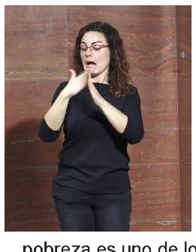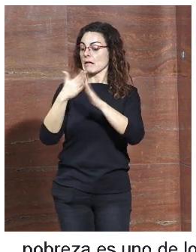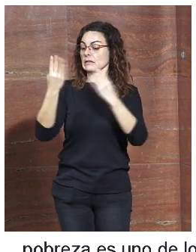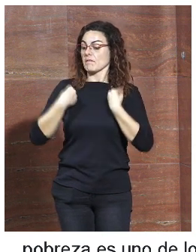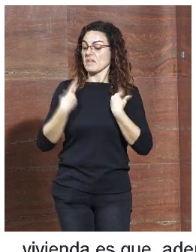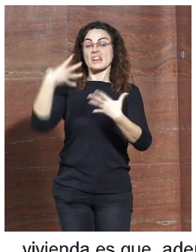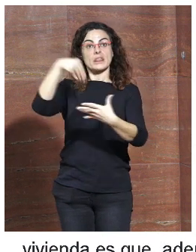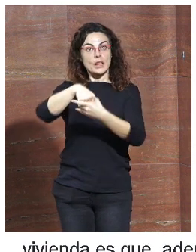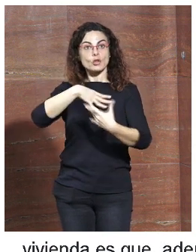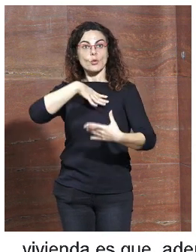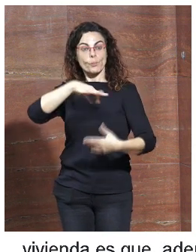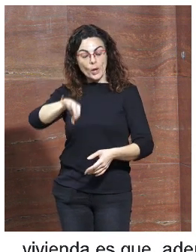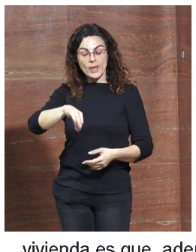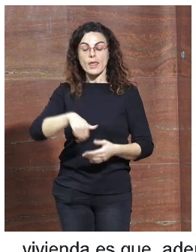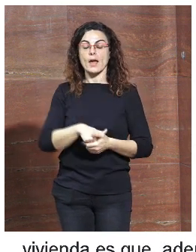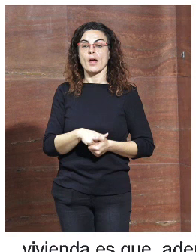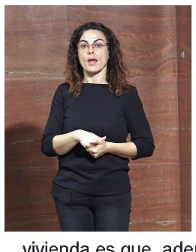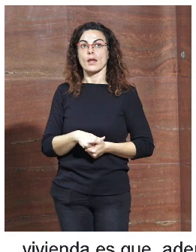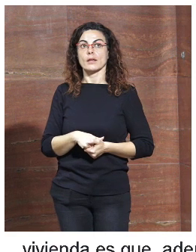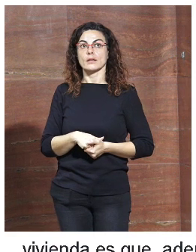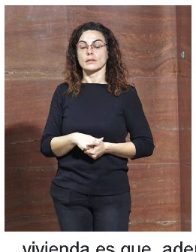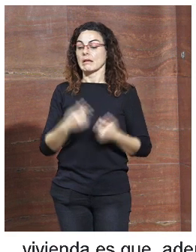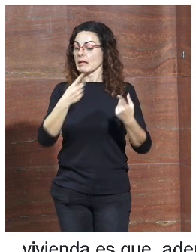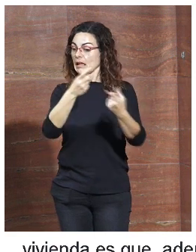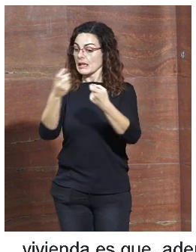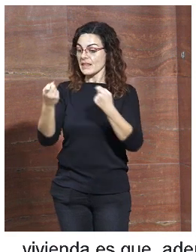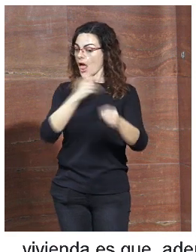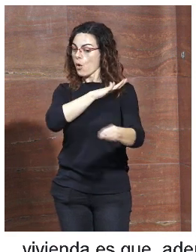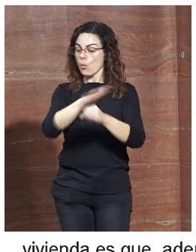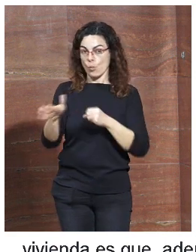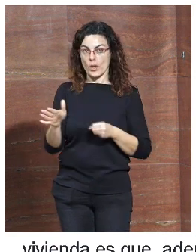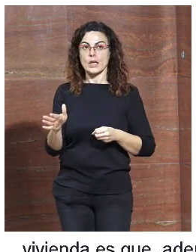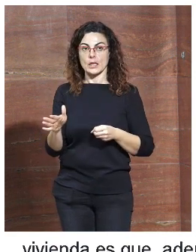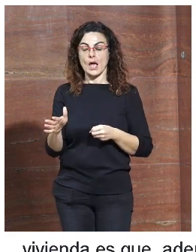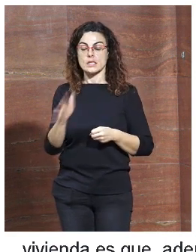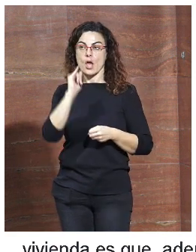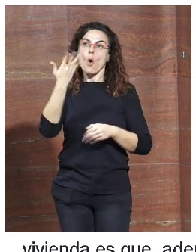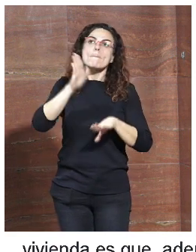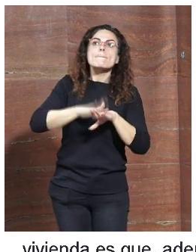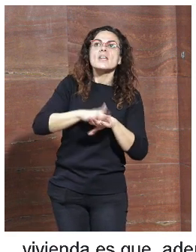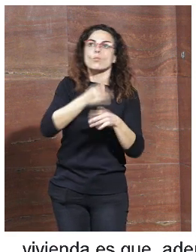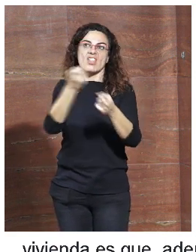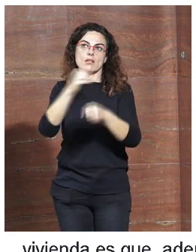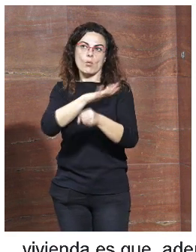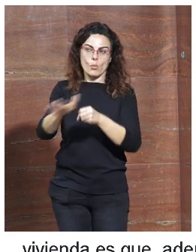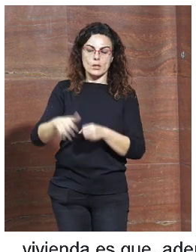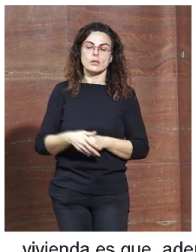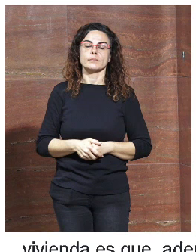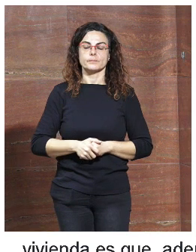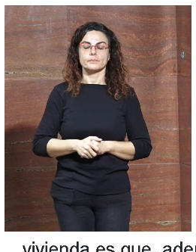puedan, bueno, pues un poco salir con sus necesidades cubiertas, o al menos con unos mínimos.